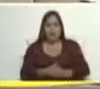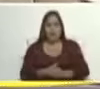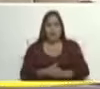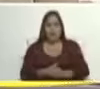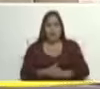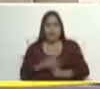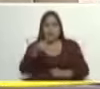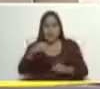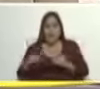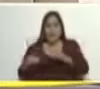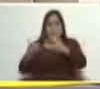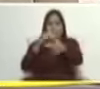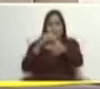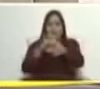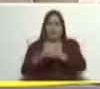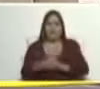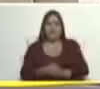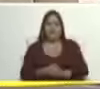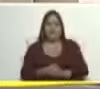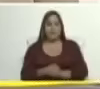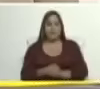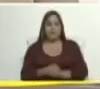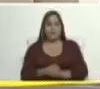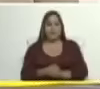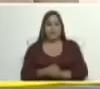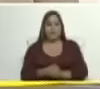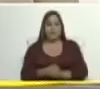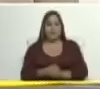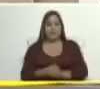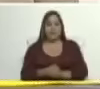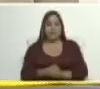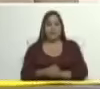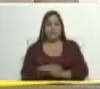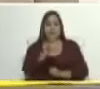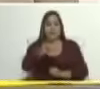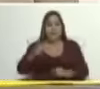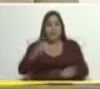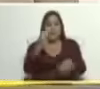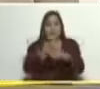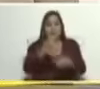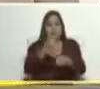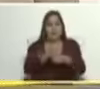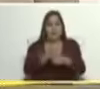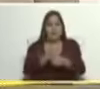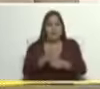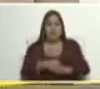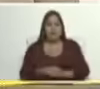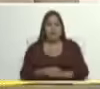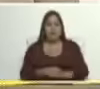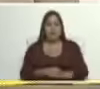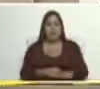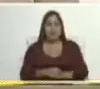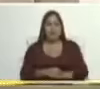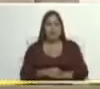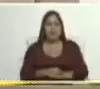la equidad de los trabajadores, los campesinos y los creadores de la riqueza?